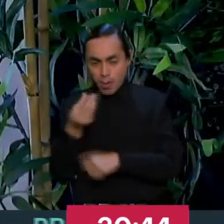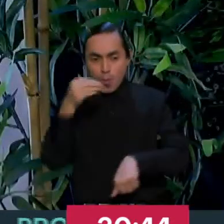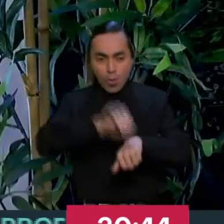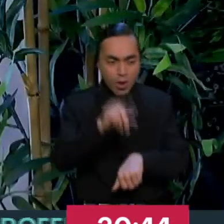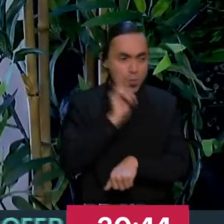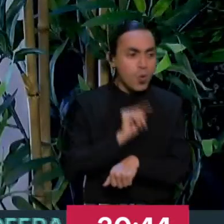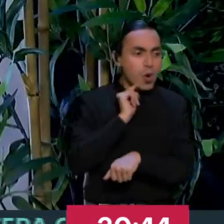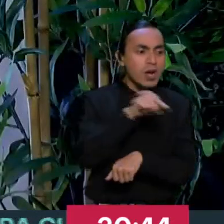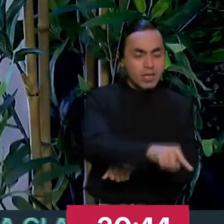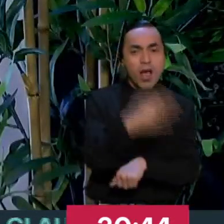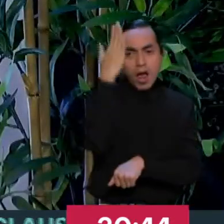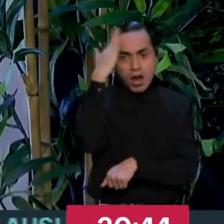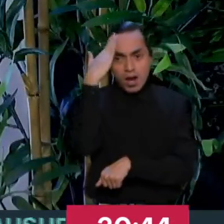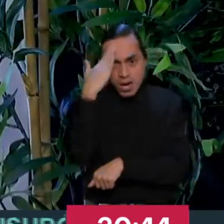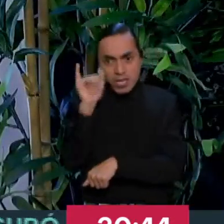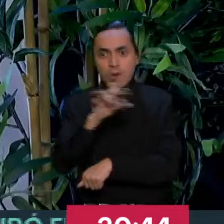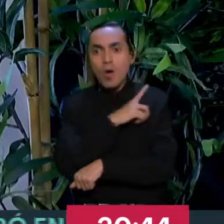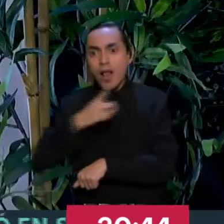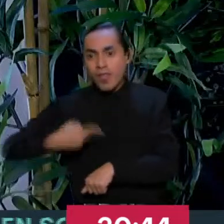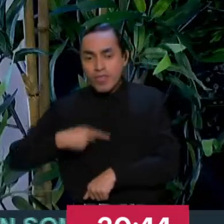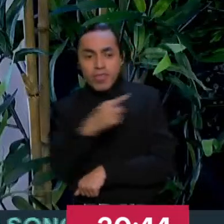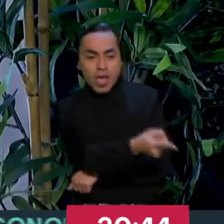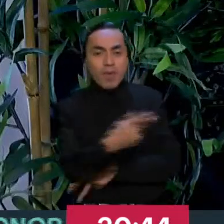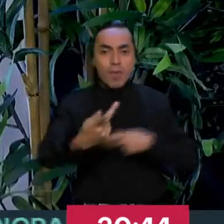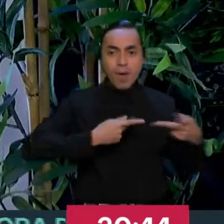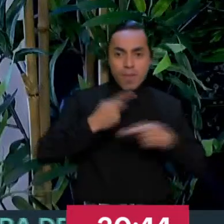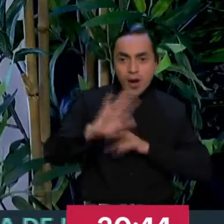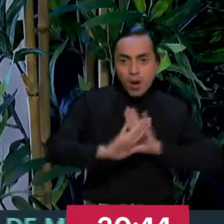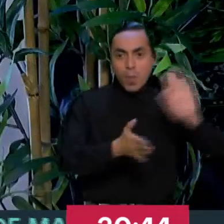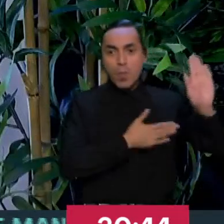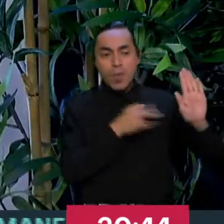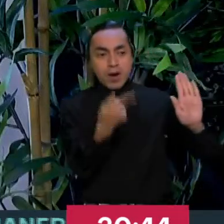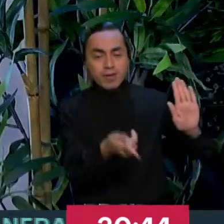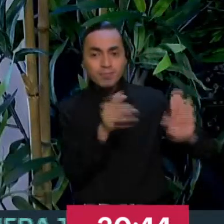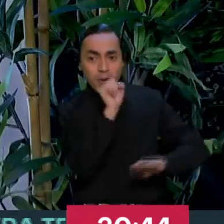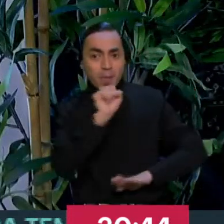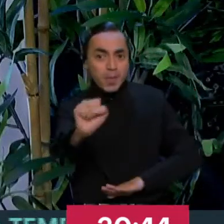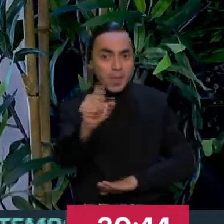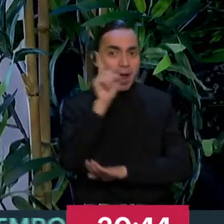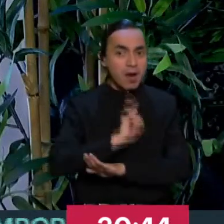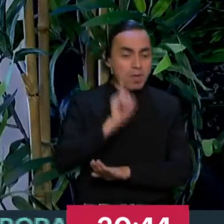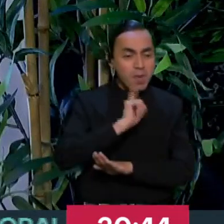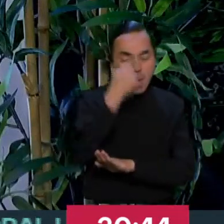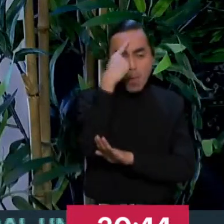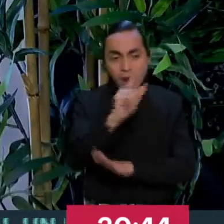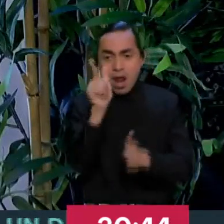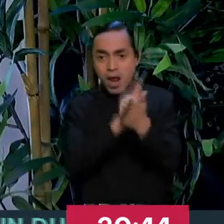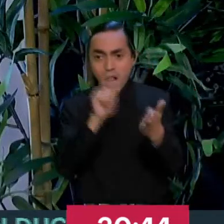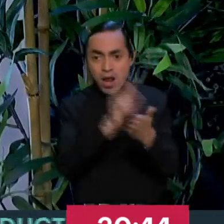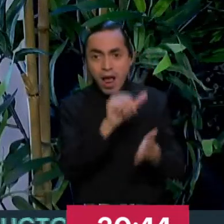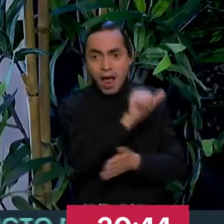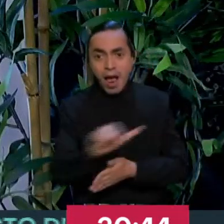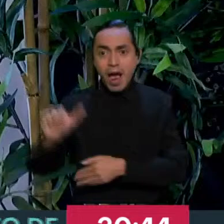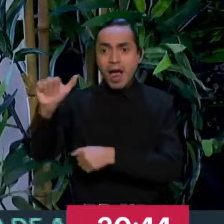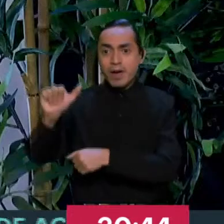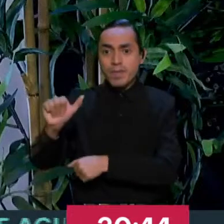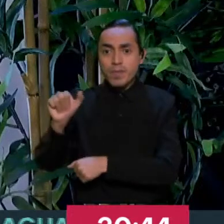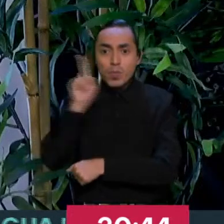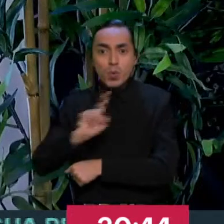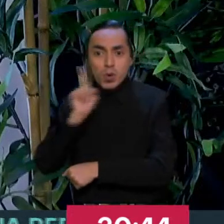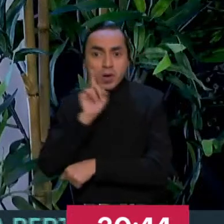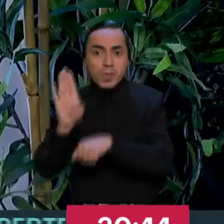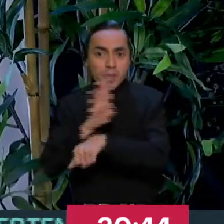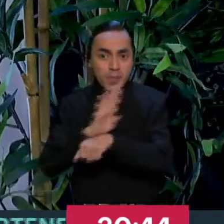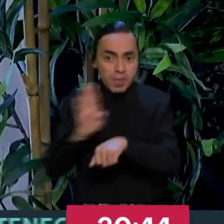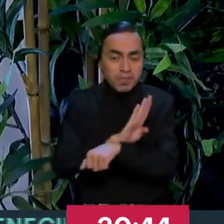estos lugares de poder, tienen que llegar mujeres con un compromiso abiertamente feminista para que legislen en favor de las mujeres y que no solamente es en favor de